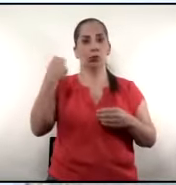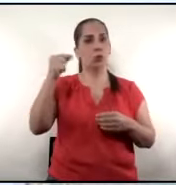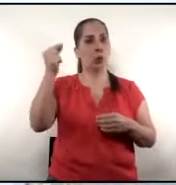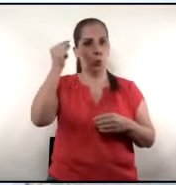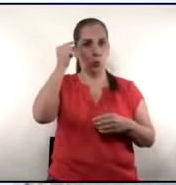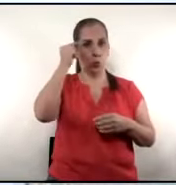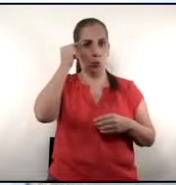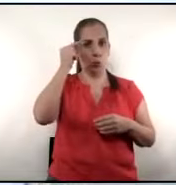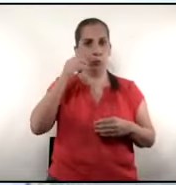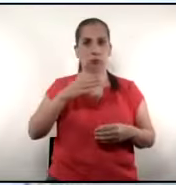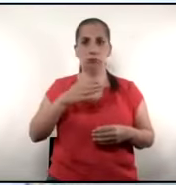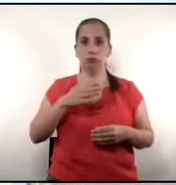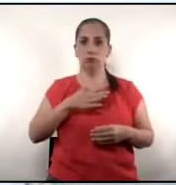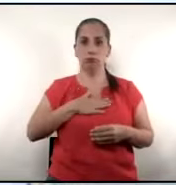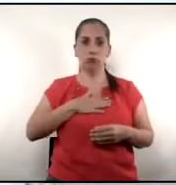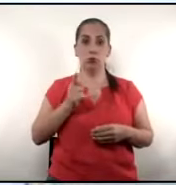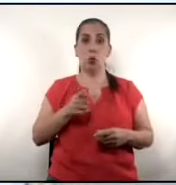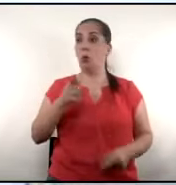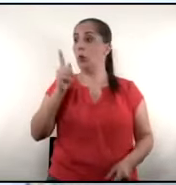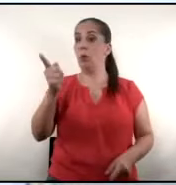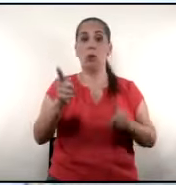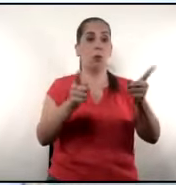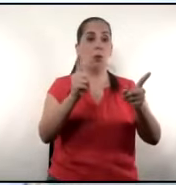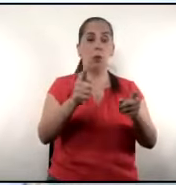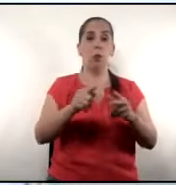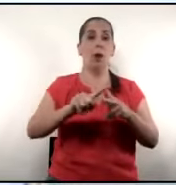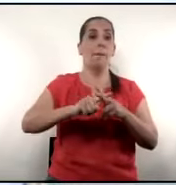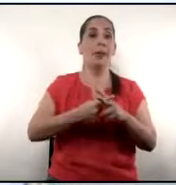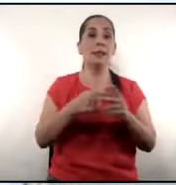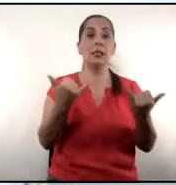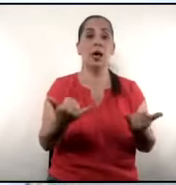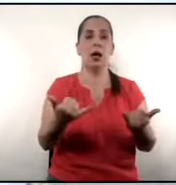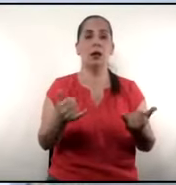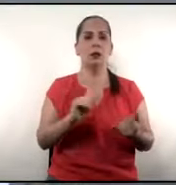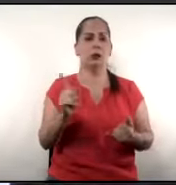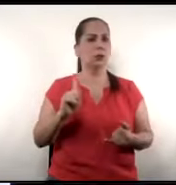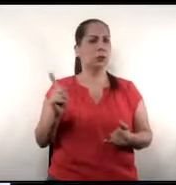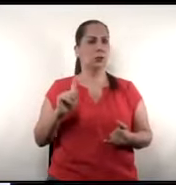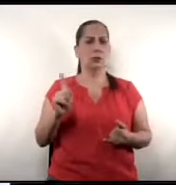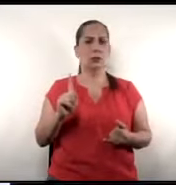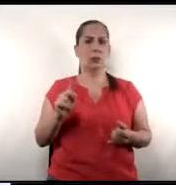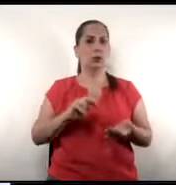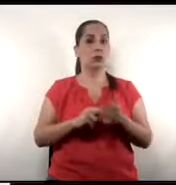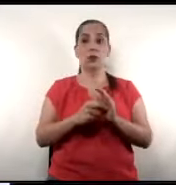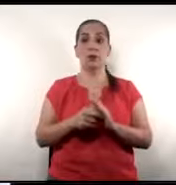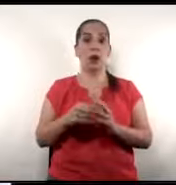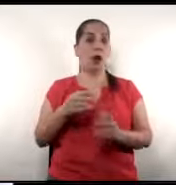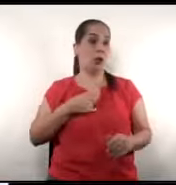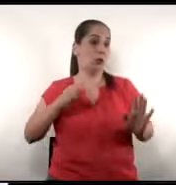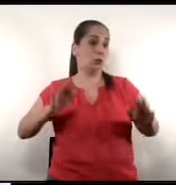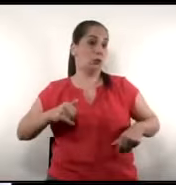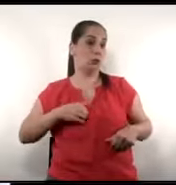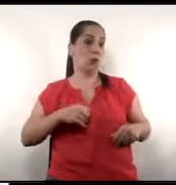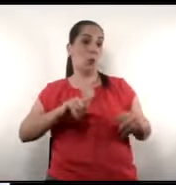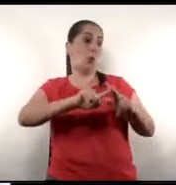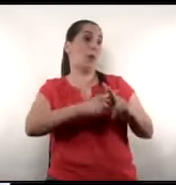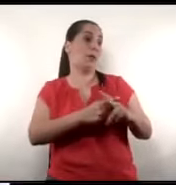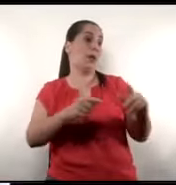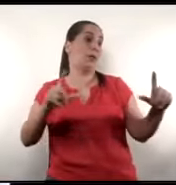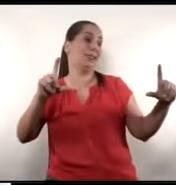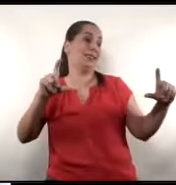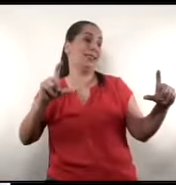mío no daremos órdenes de inicio, aunque eso implique no estar ahí para la foto. No daremos órdenes de inicio si